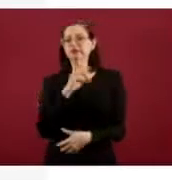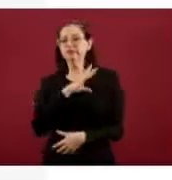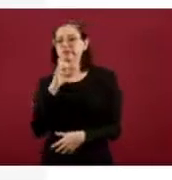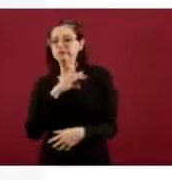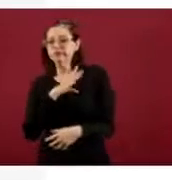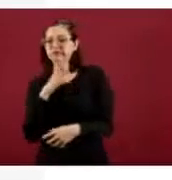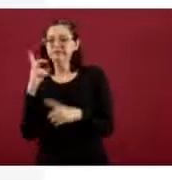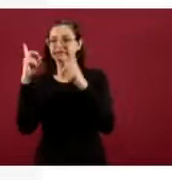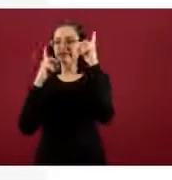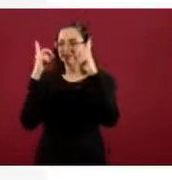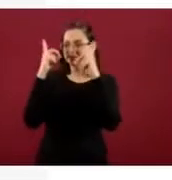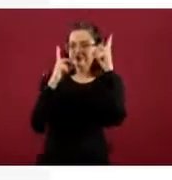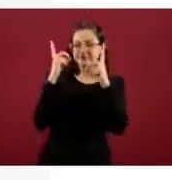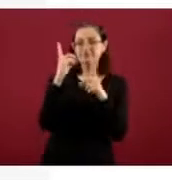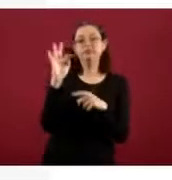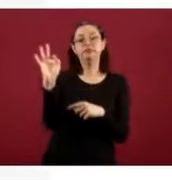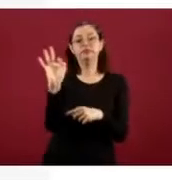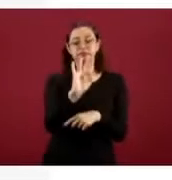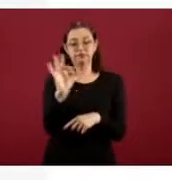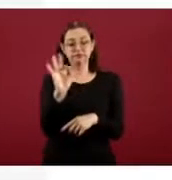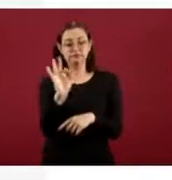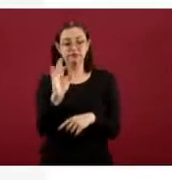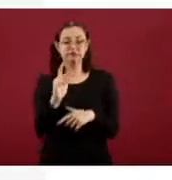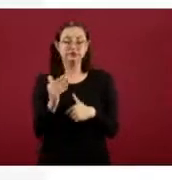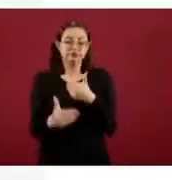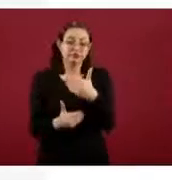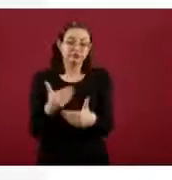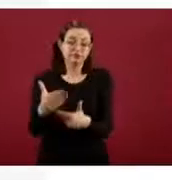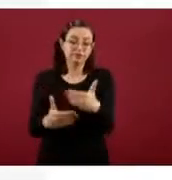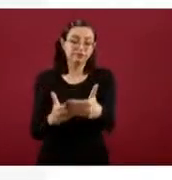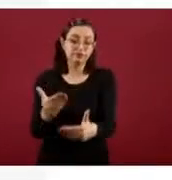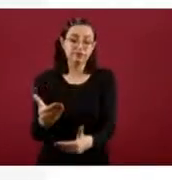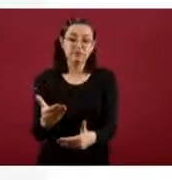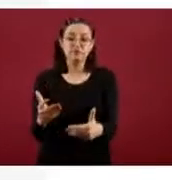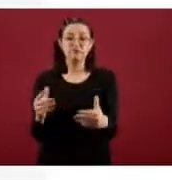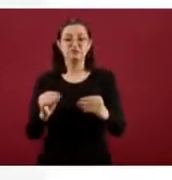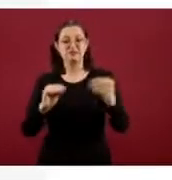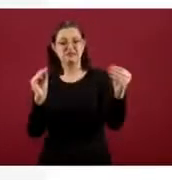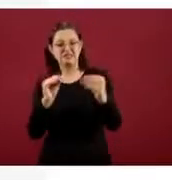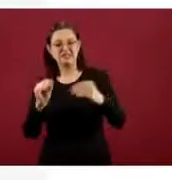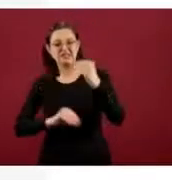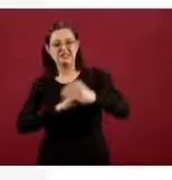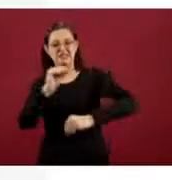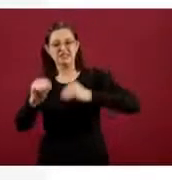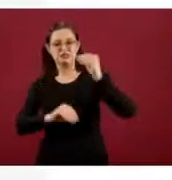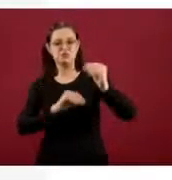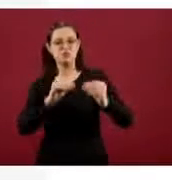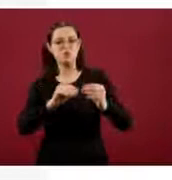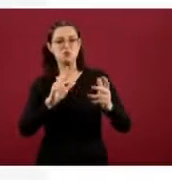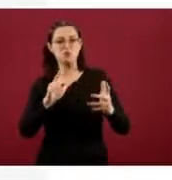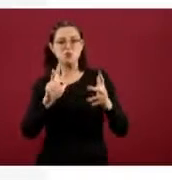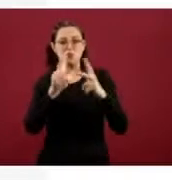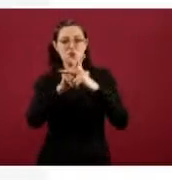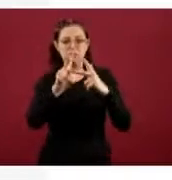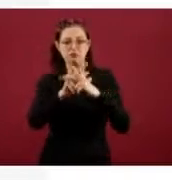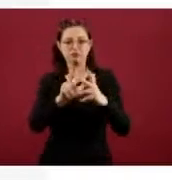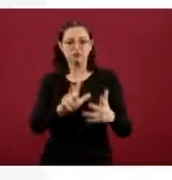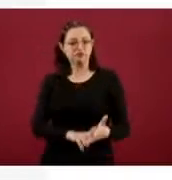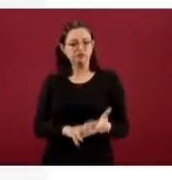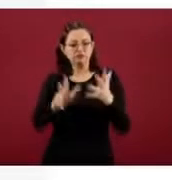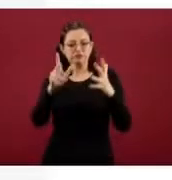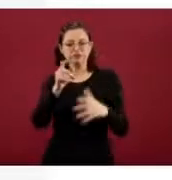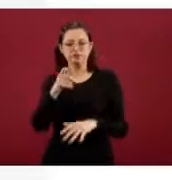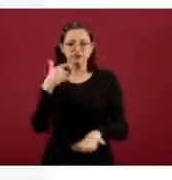incertidumbre, digamos, que incluso pueda derivar en algún tipo de pleito, violencia contra las niñas,